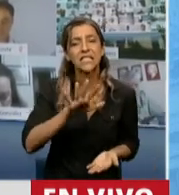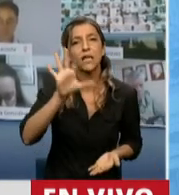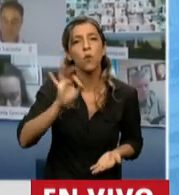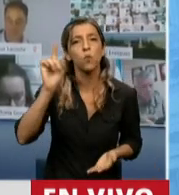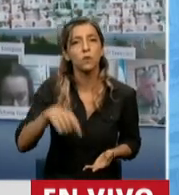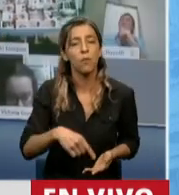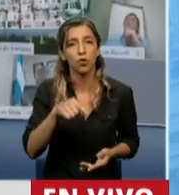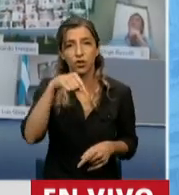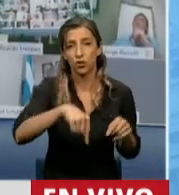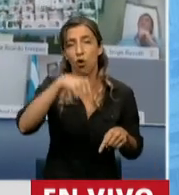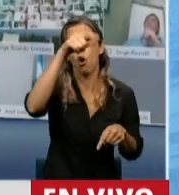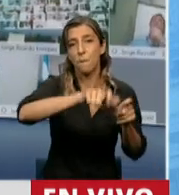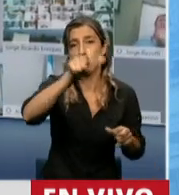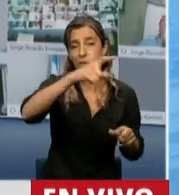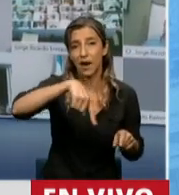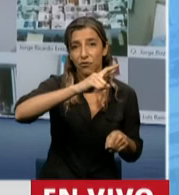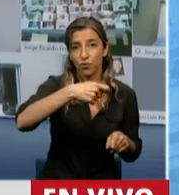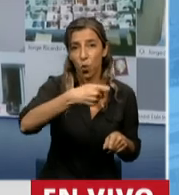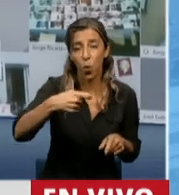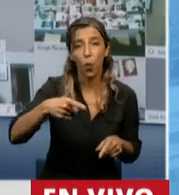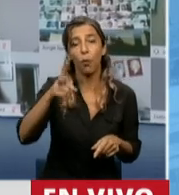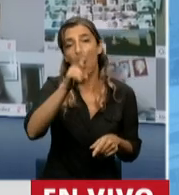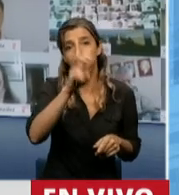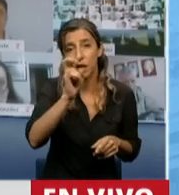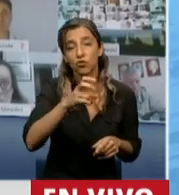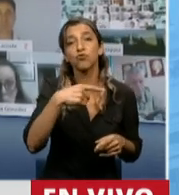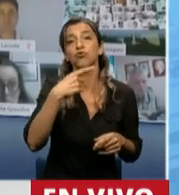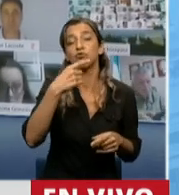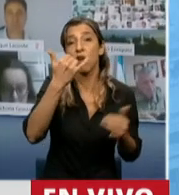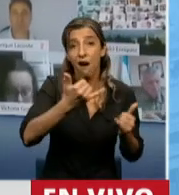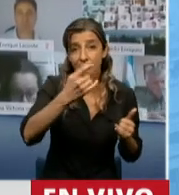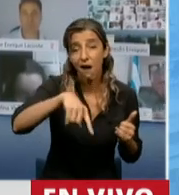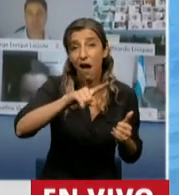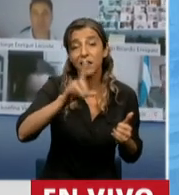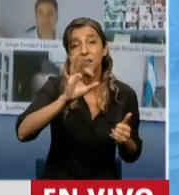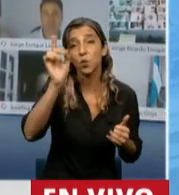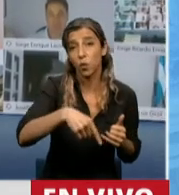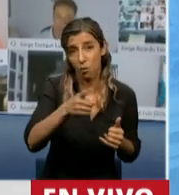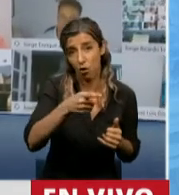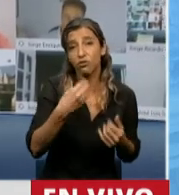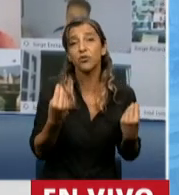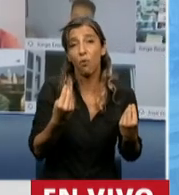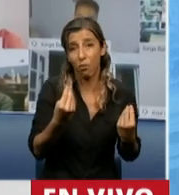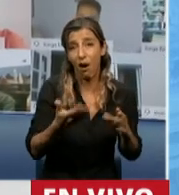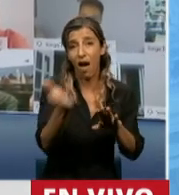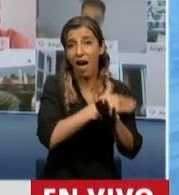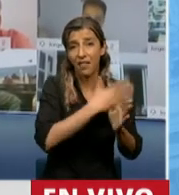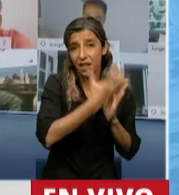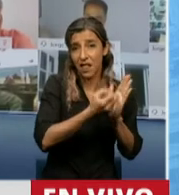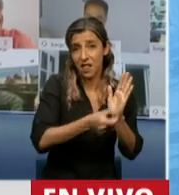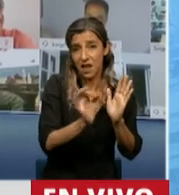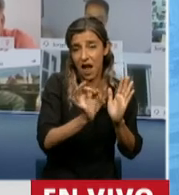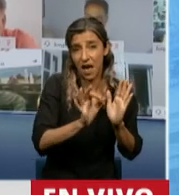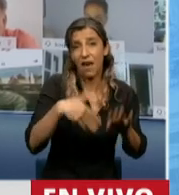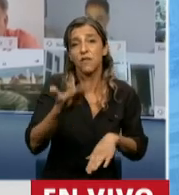jubilación o una pensión ingresaron por la moratoria previsional. Y es falso decir que nosotros estamos en contra de que un